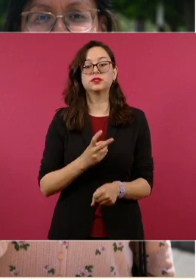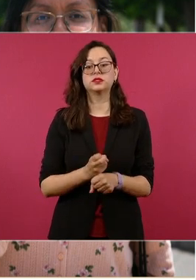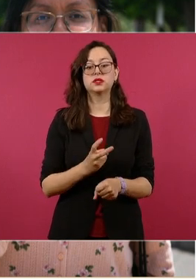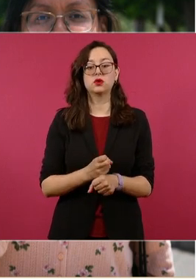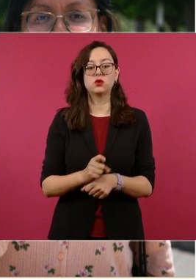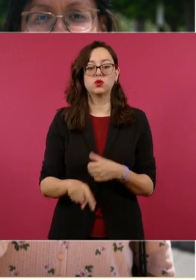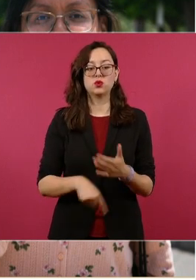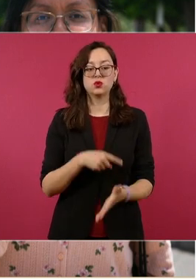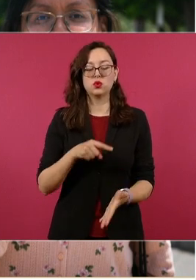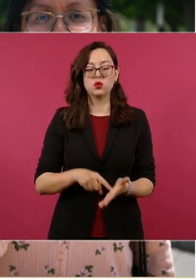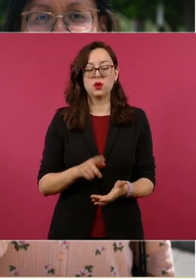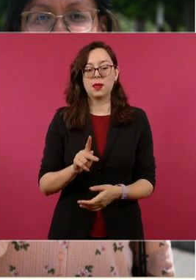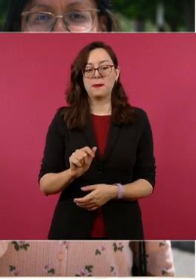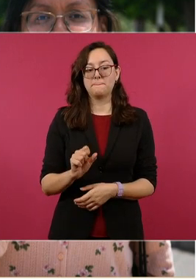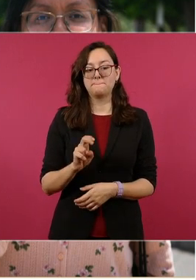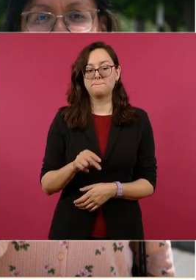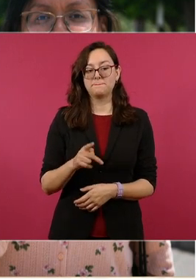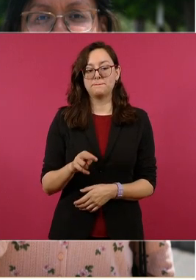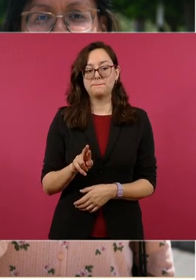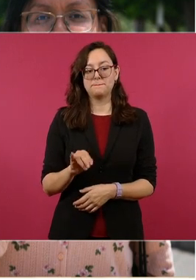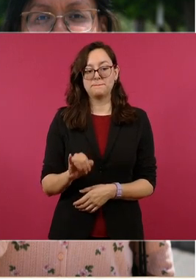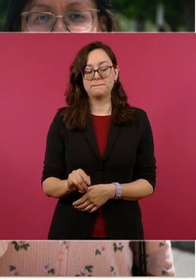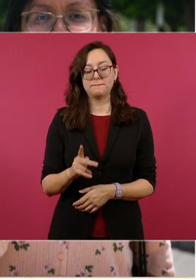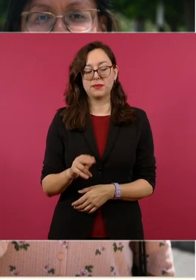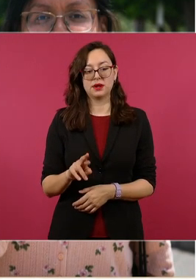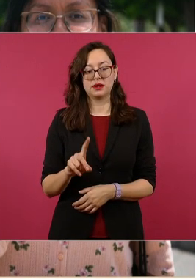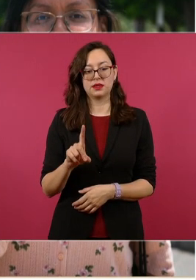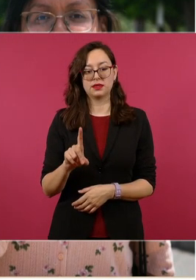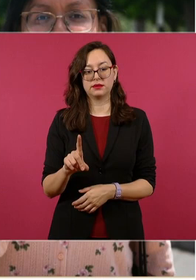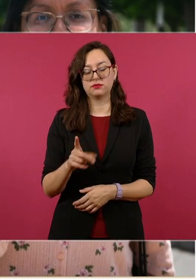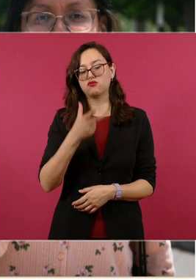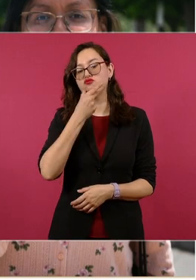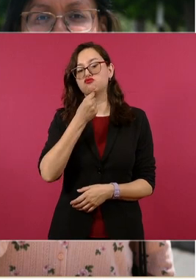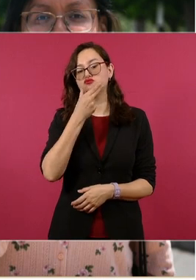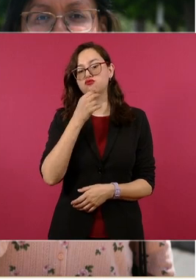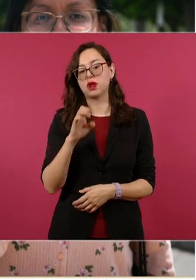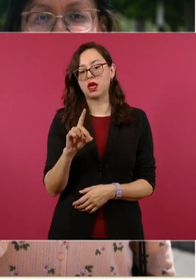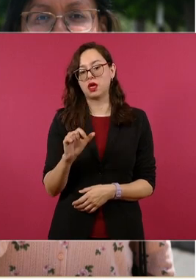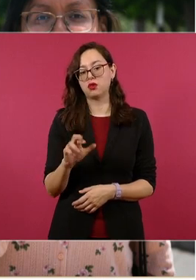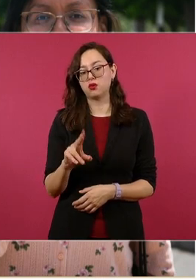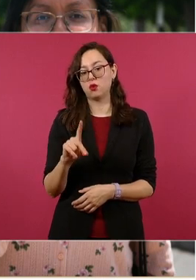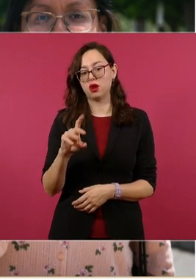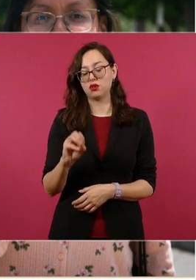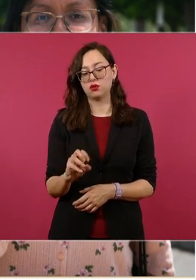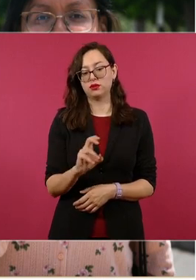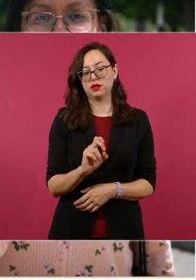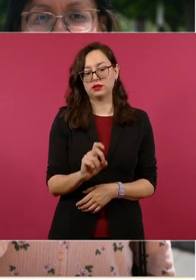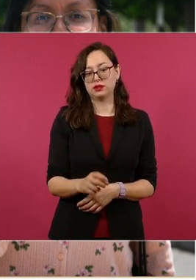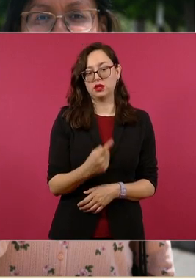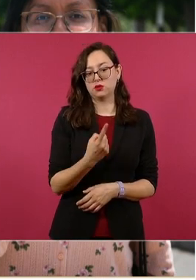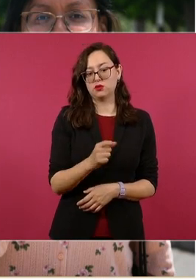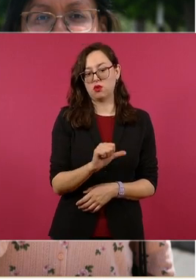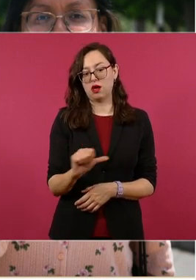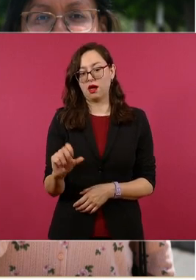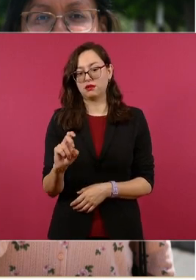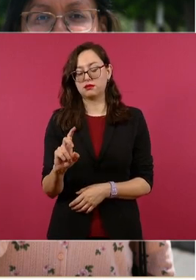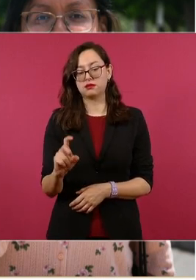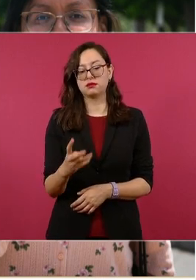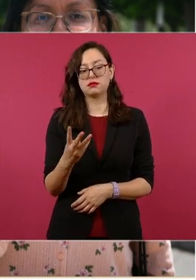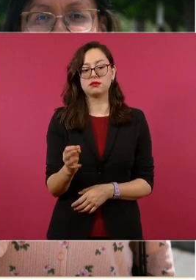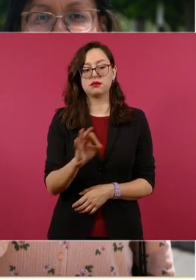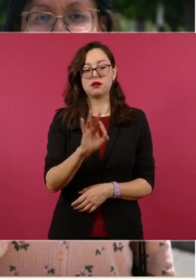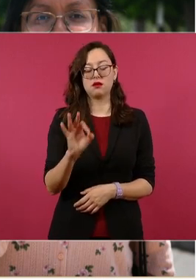31.2 a 34% y finalmente Fernando Morales por Movimiento Ciudadano en un rango